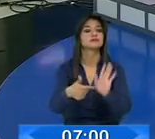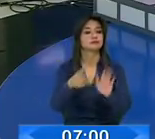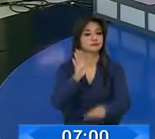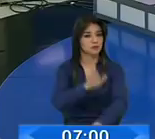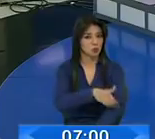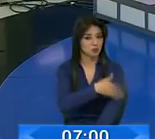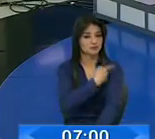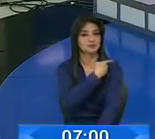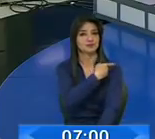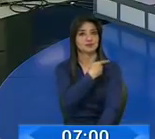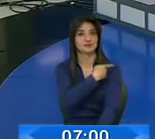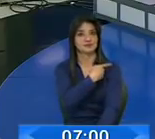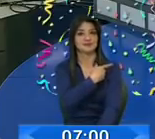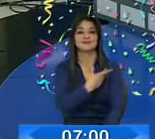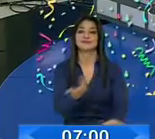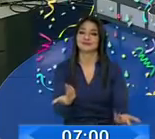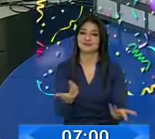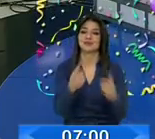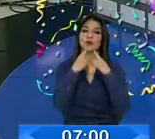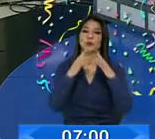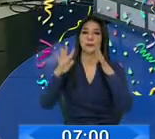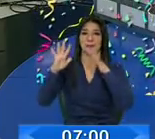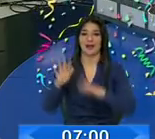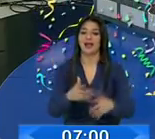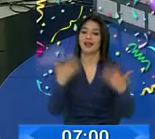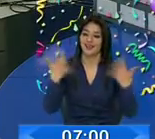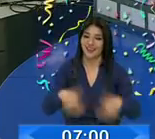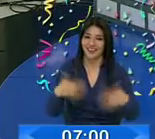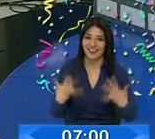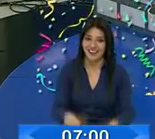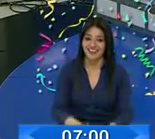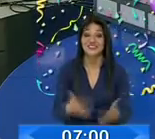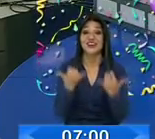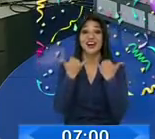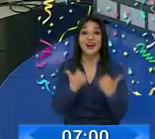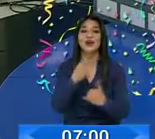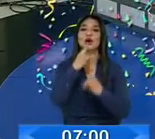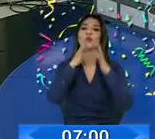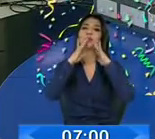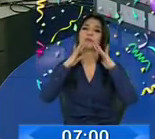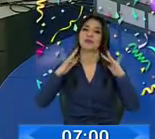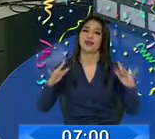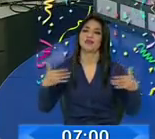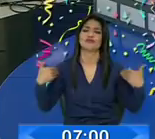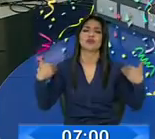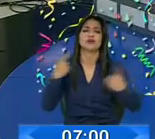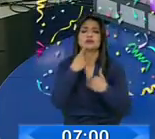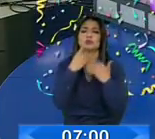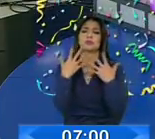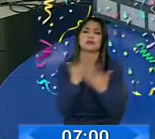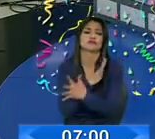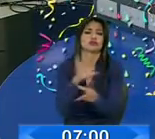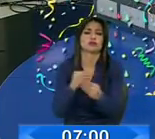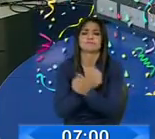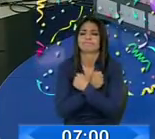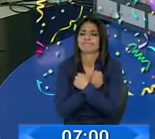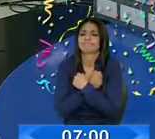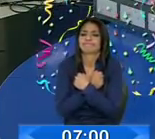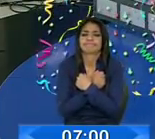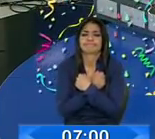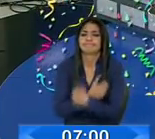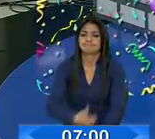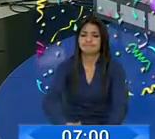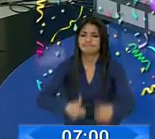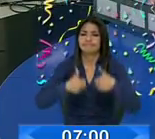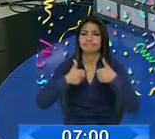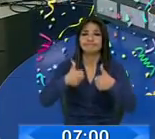celebrar el cumpleaños de la Ali. Hoy día estamos de a cumpleaños, mi Ali, y todos queremos desearte que el día sea pletórico, lleno